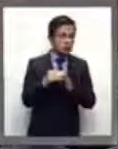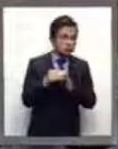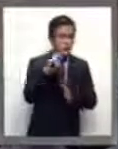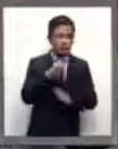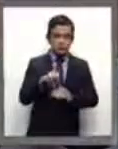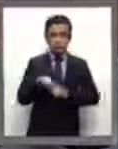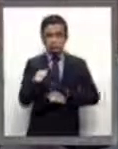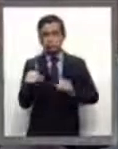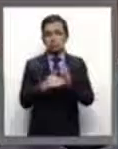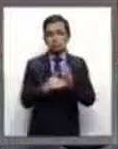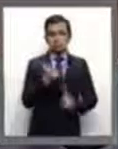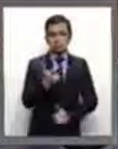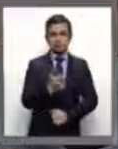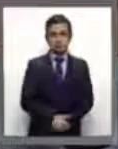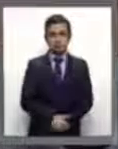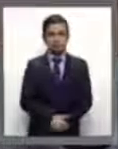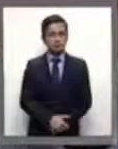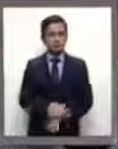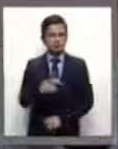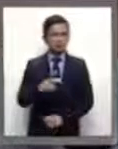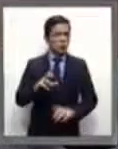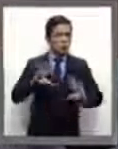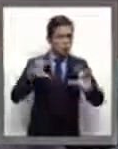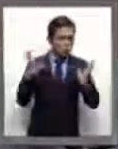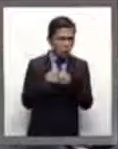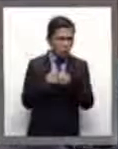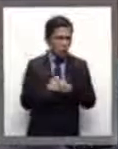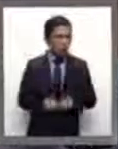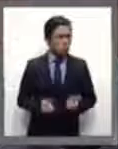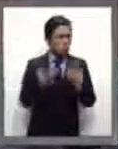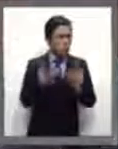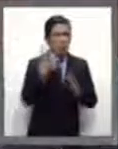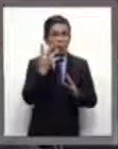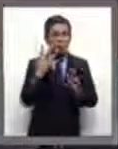1.311.000 pesos, para generar una percepción bruta de